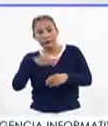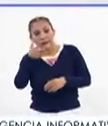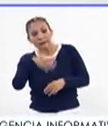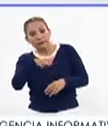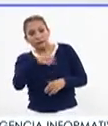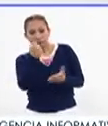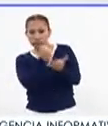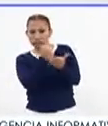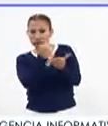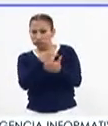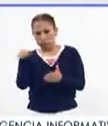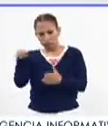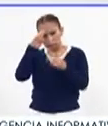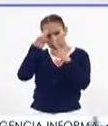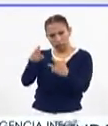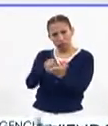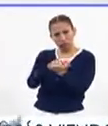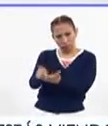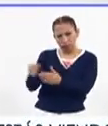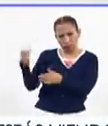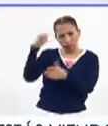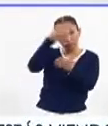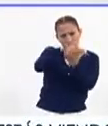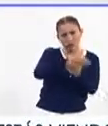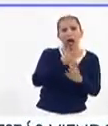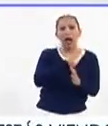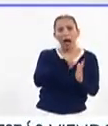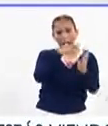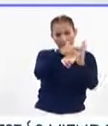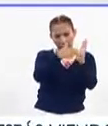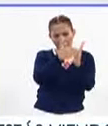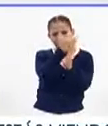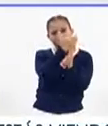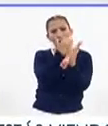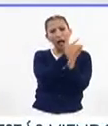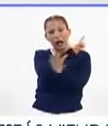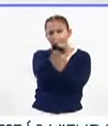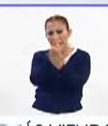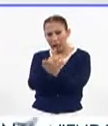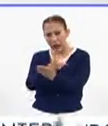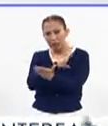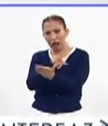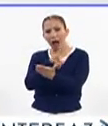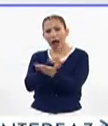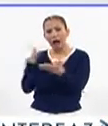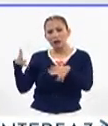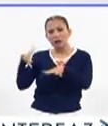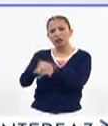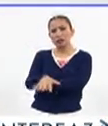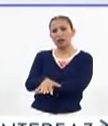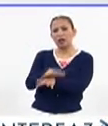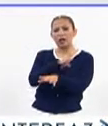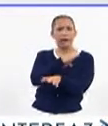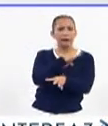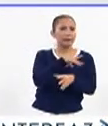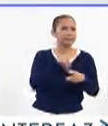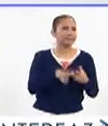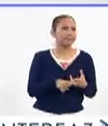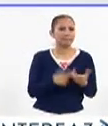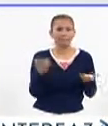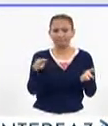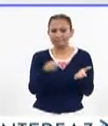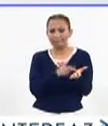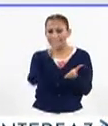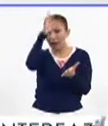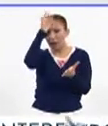hacer exigibles esos derechos. O sea, si bien tenemos un marco normativo, tenemos una ley de inclusión, tenemos